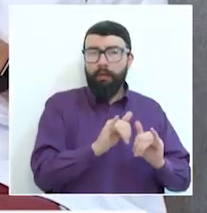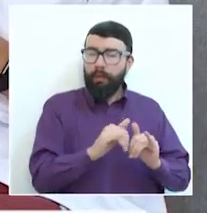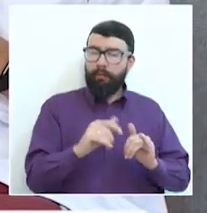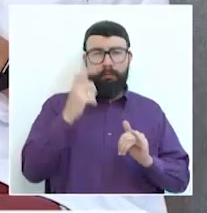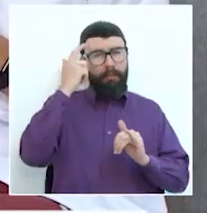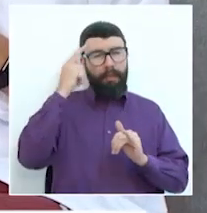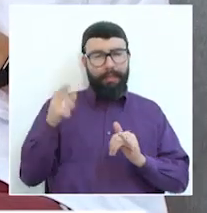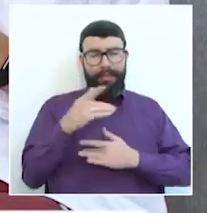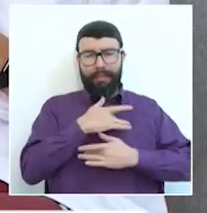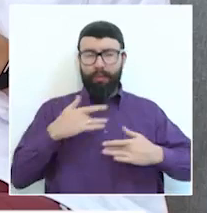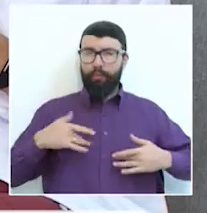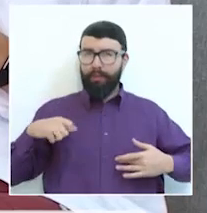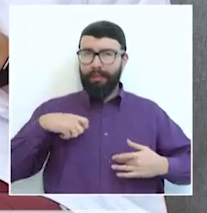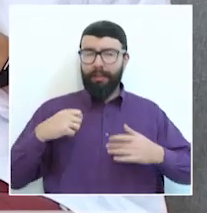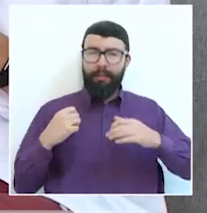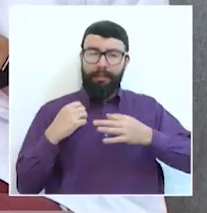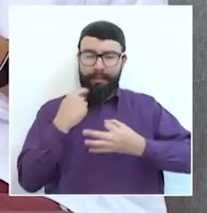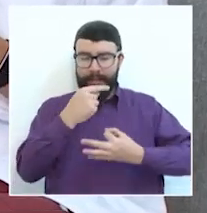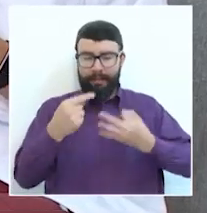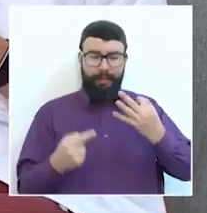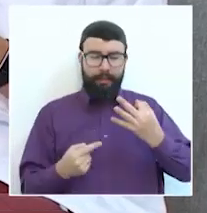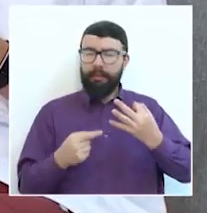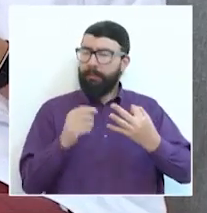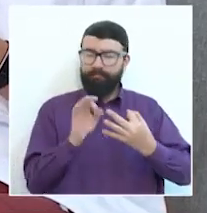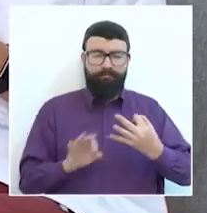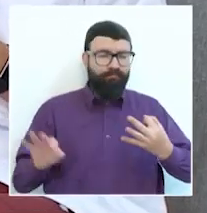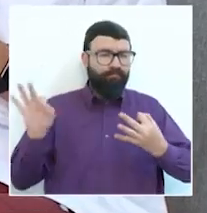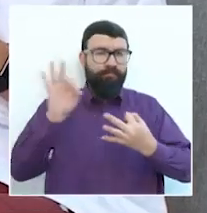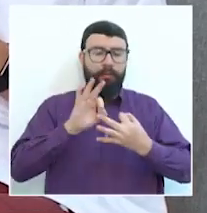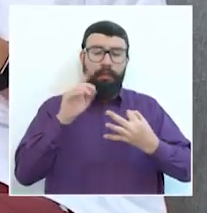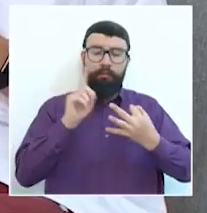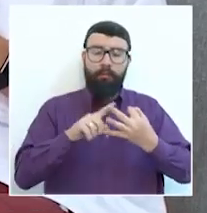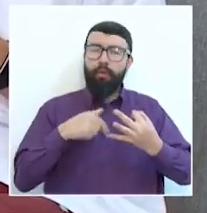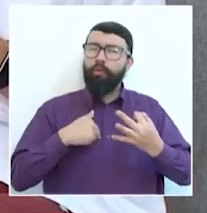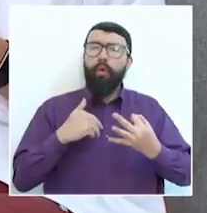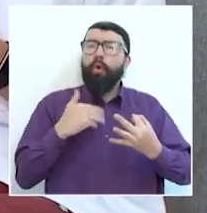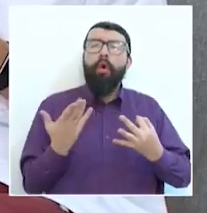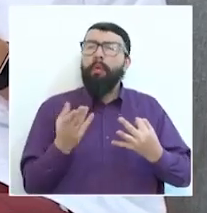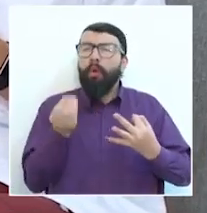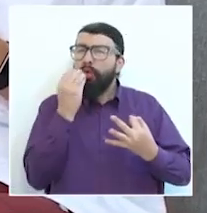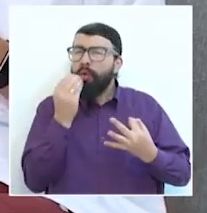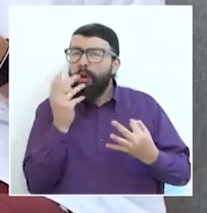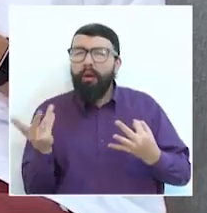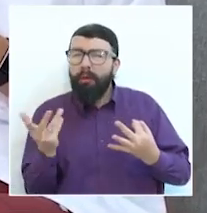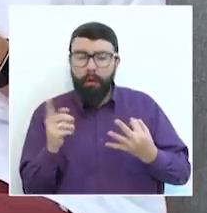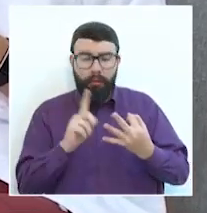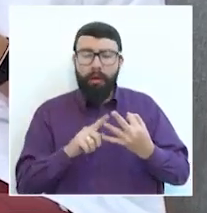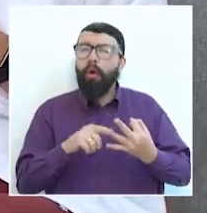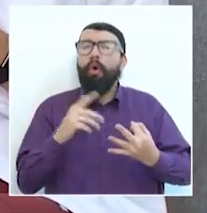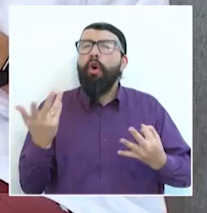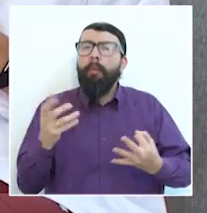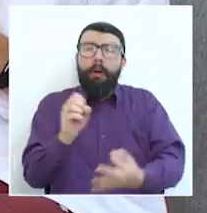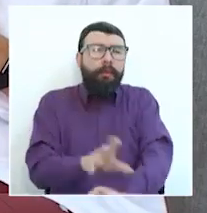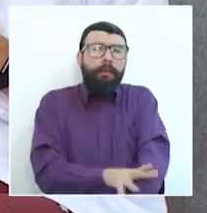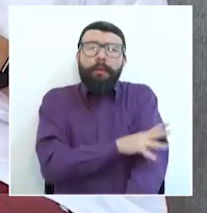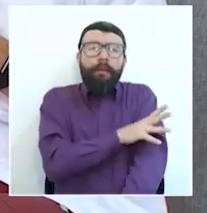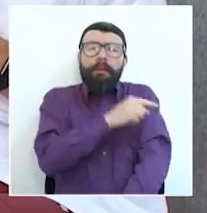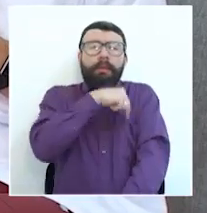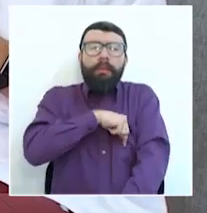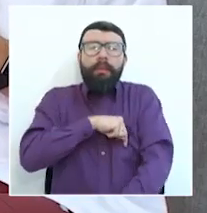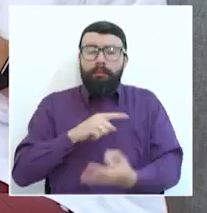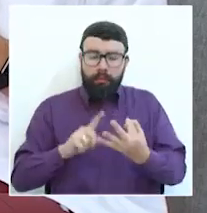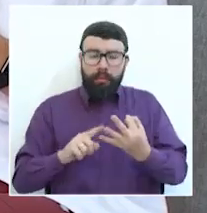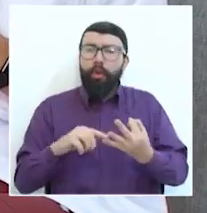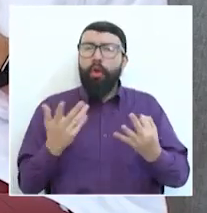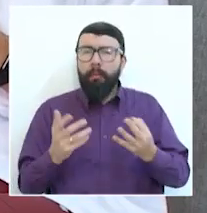3 componentes esenciales, y es cómo me estoy alimentando, cómo está mi parte emocional y cómo estoy haciendo ese